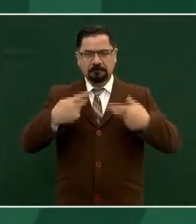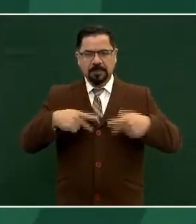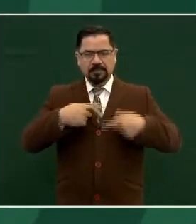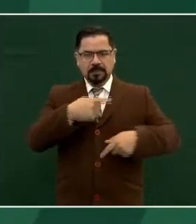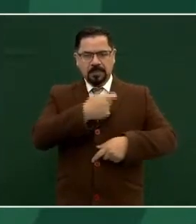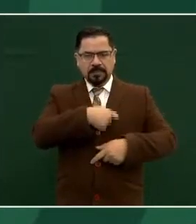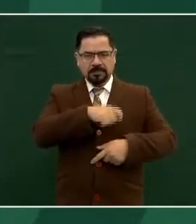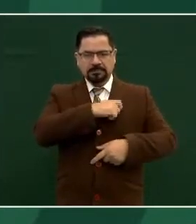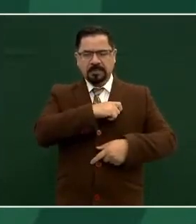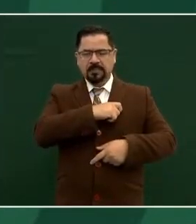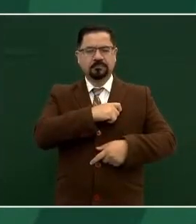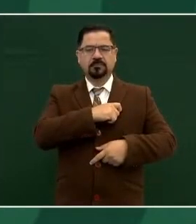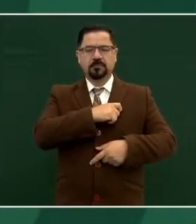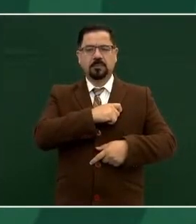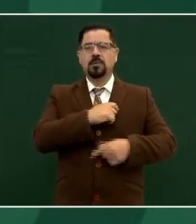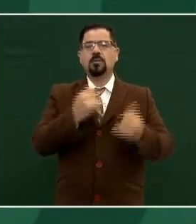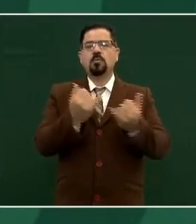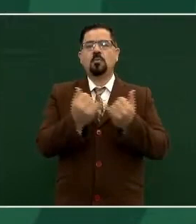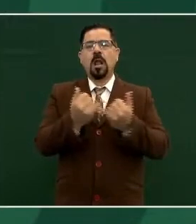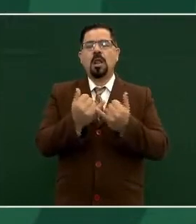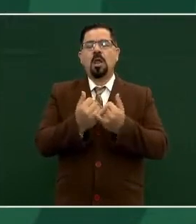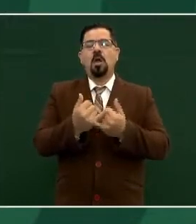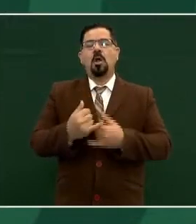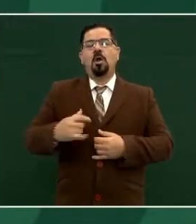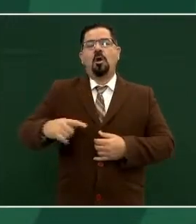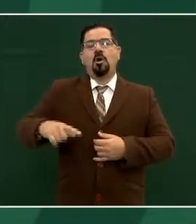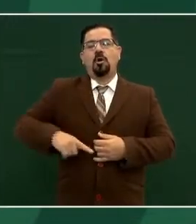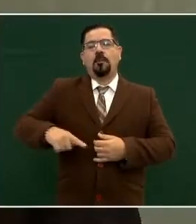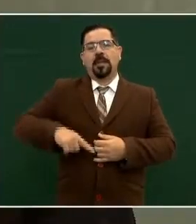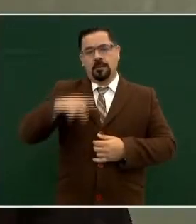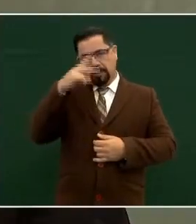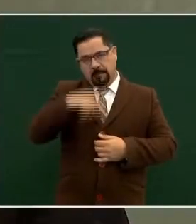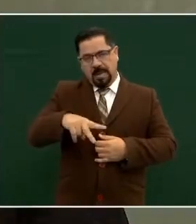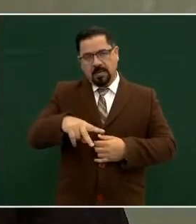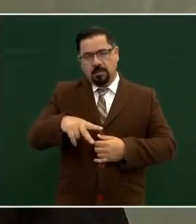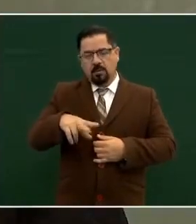ni el gobierno de México es el pueblo de México.